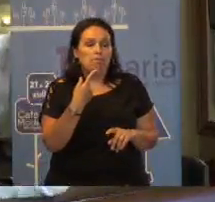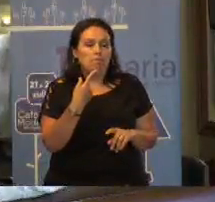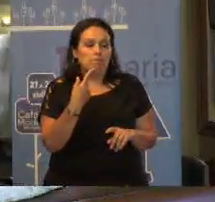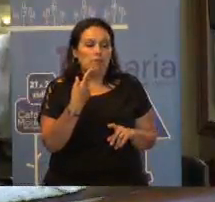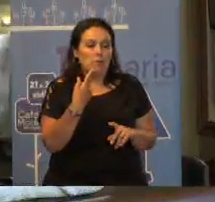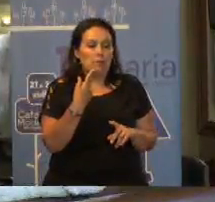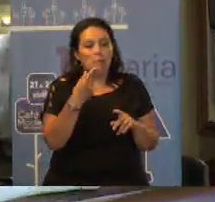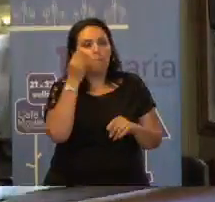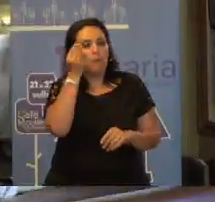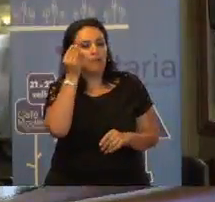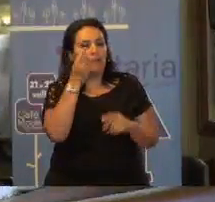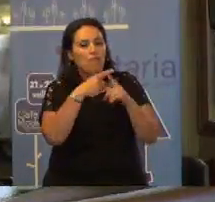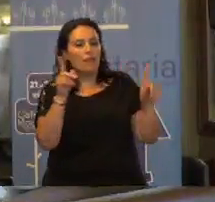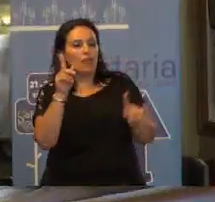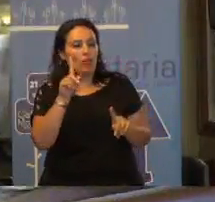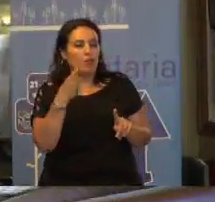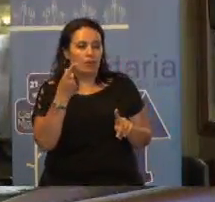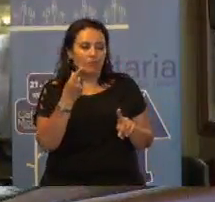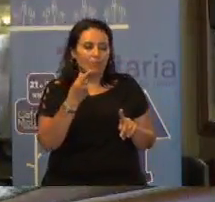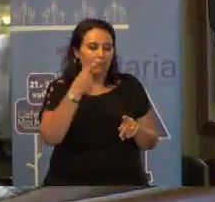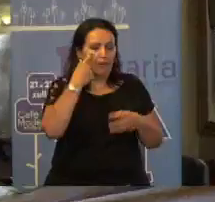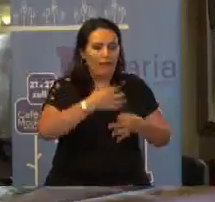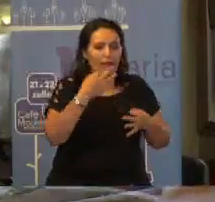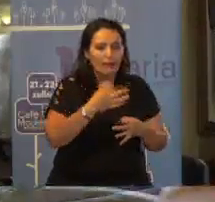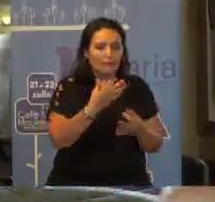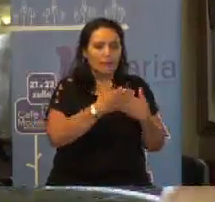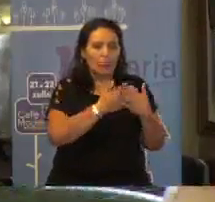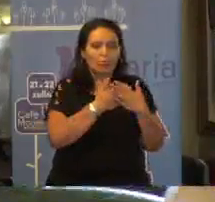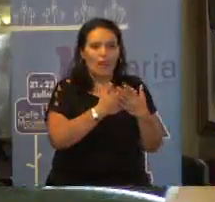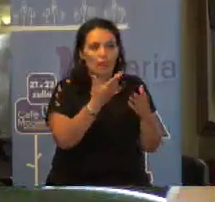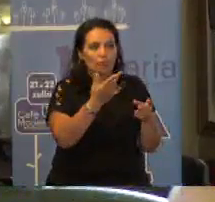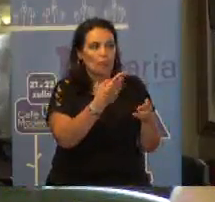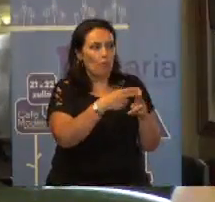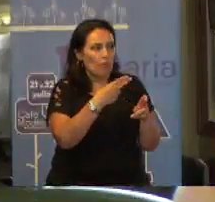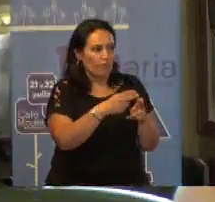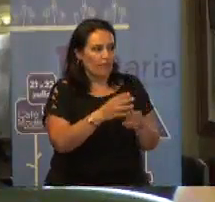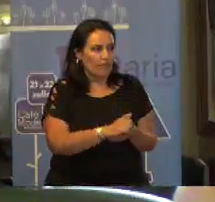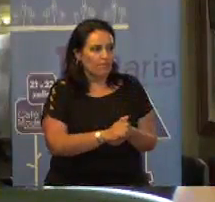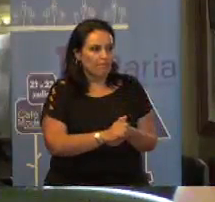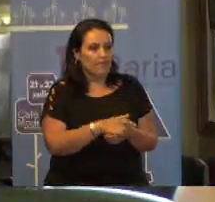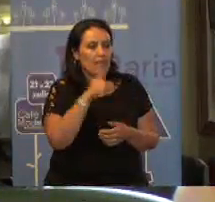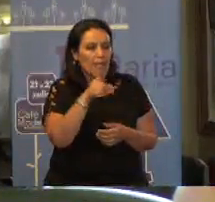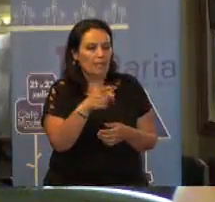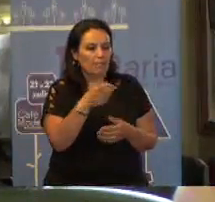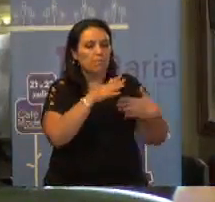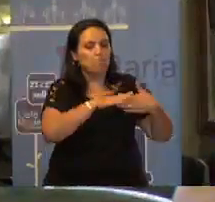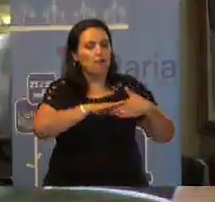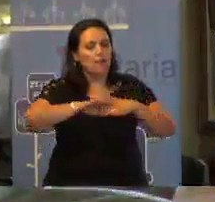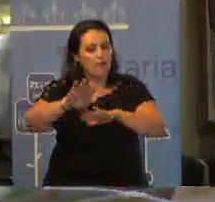unha cuestión de vontade política. E eu creo que aí é onde reside a forza de En Marea para